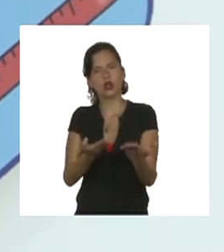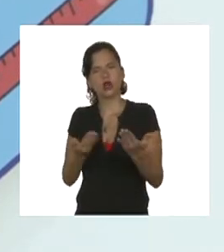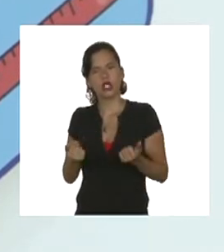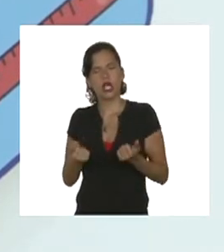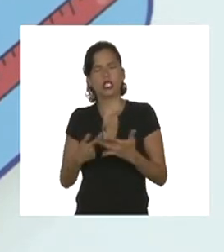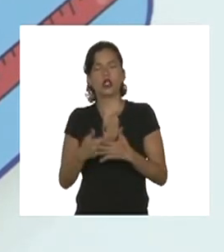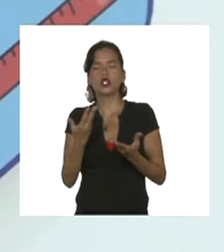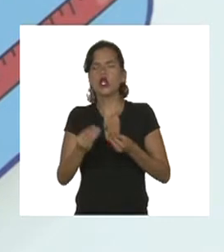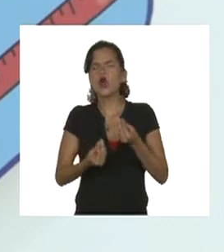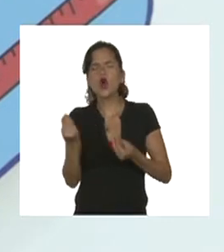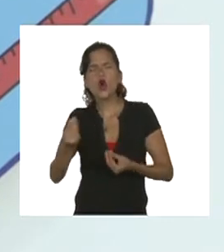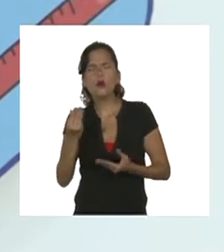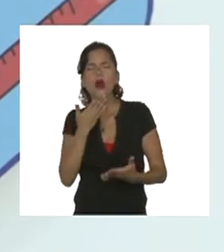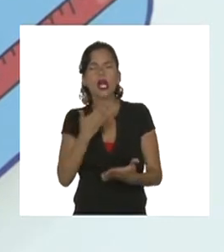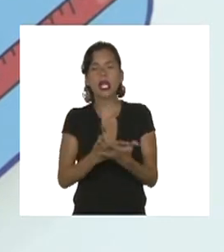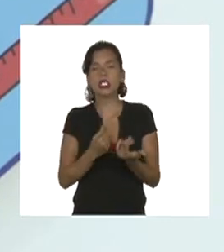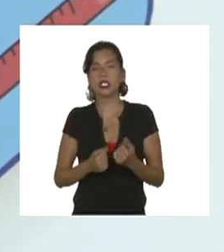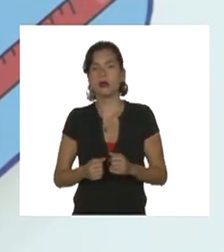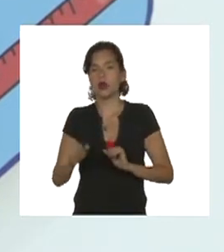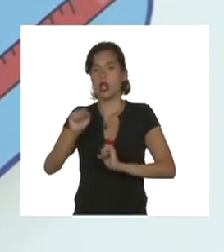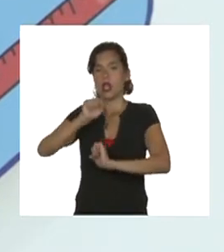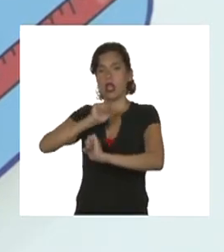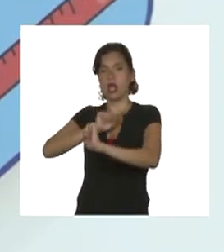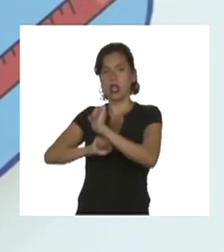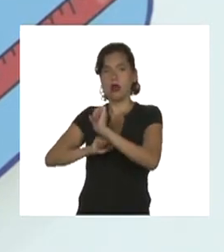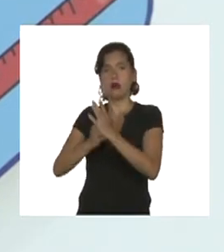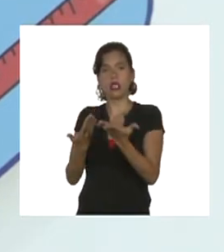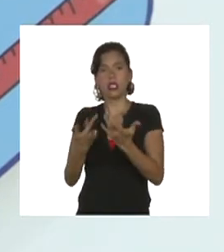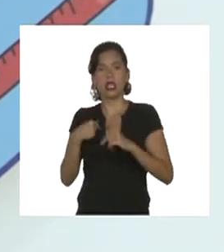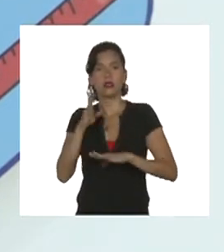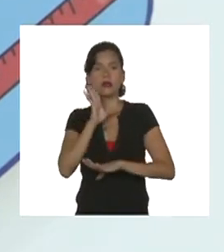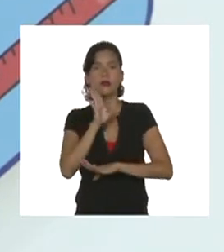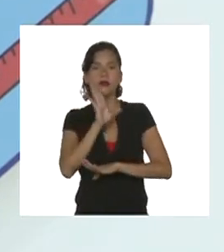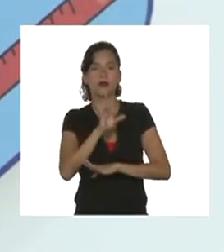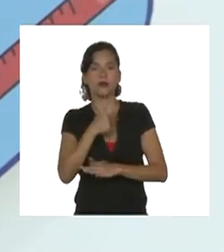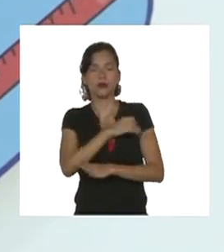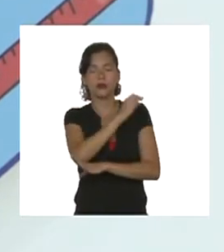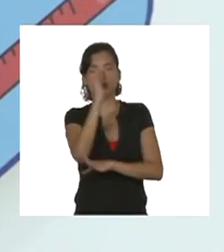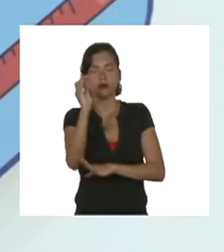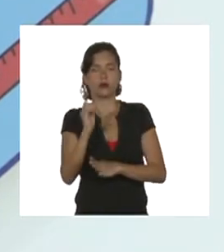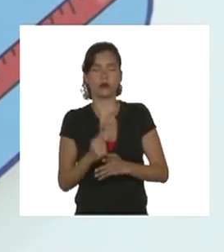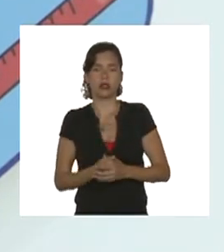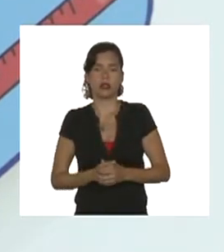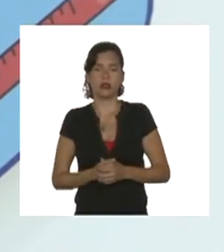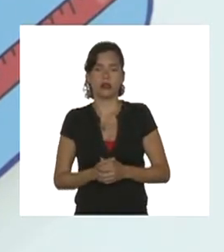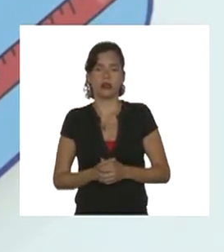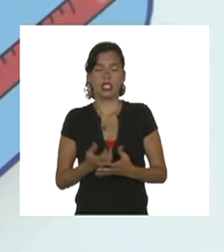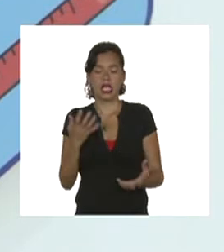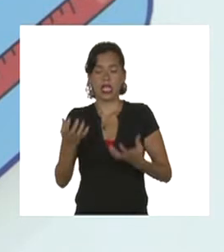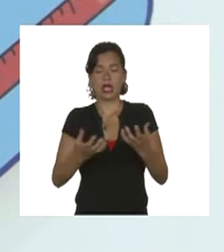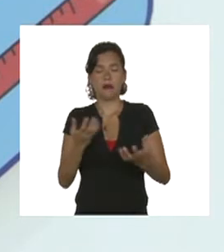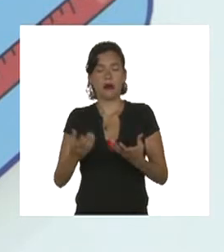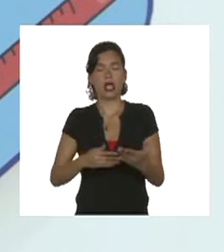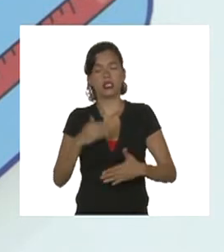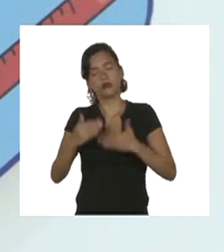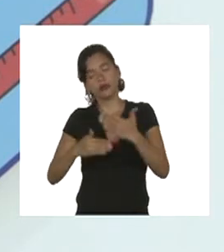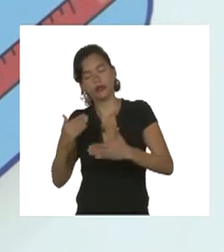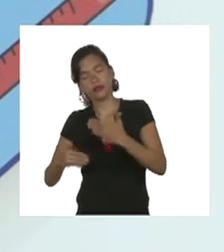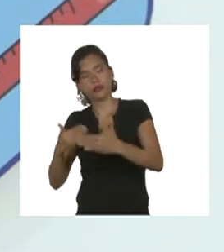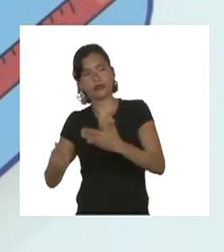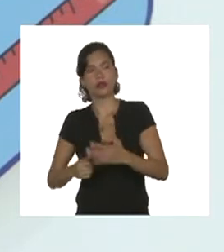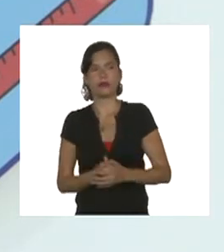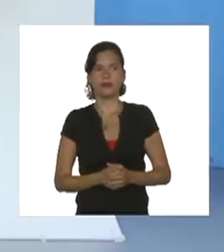¿cómo agradecemos? Evitando la contaminación, evitando quemar, y así